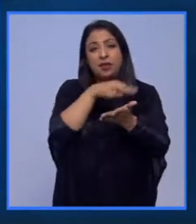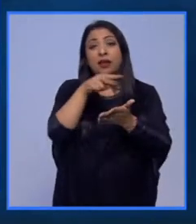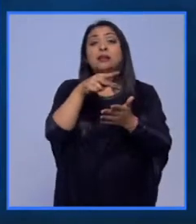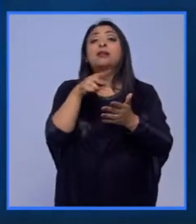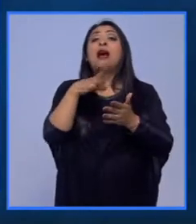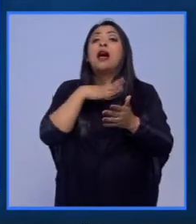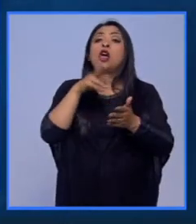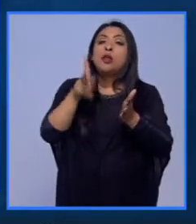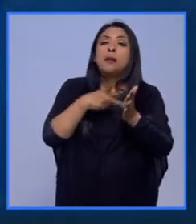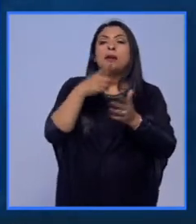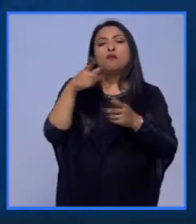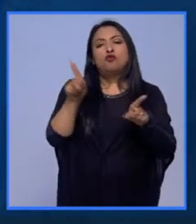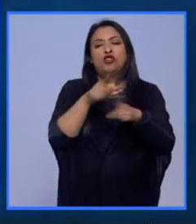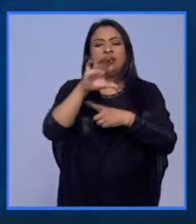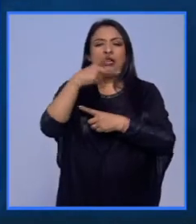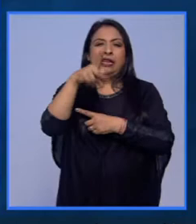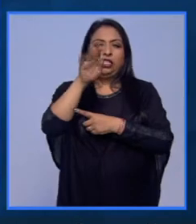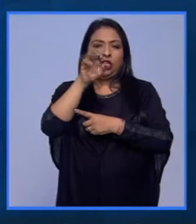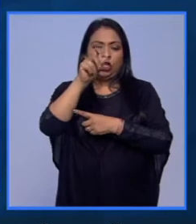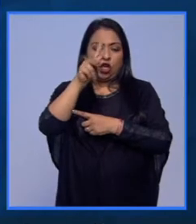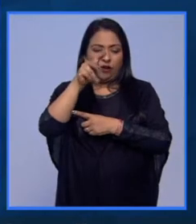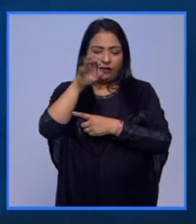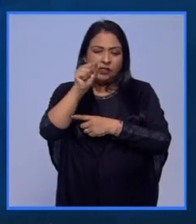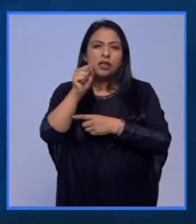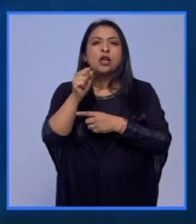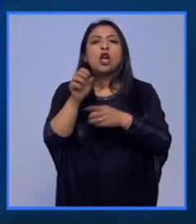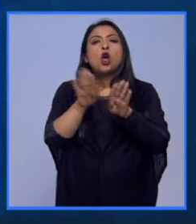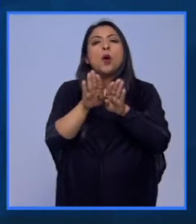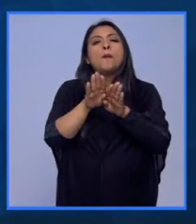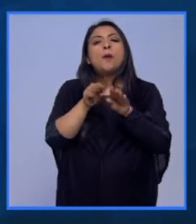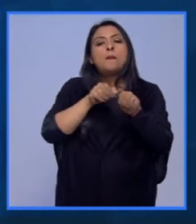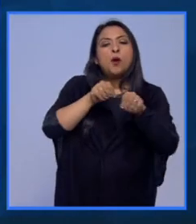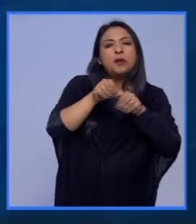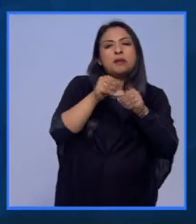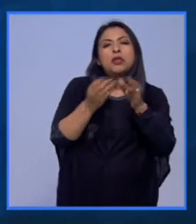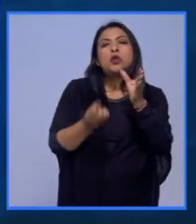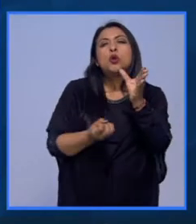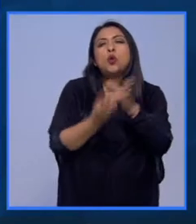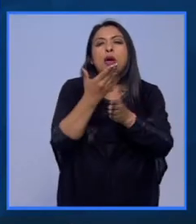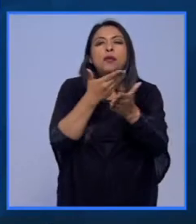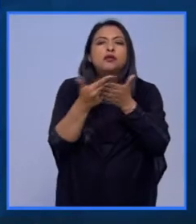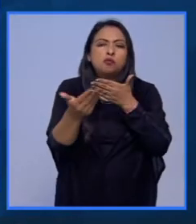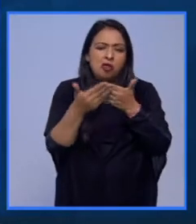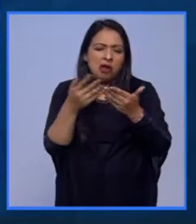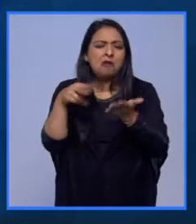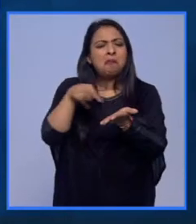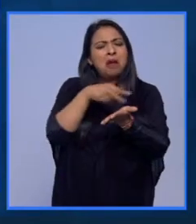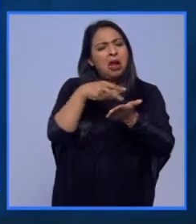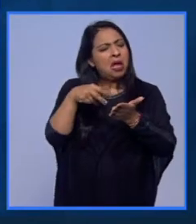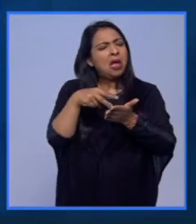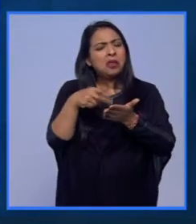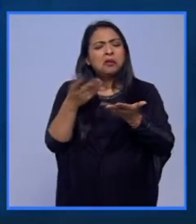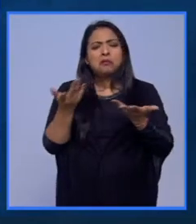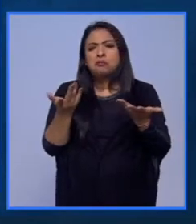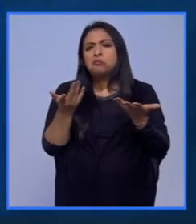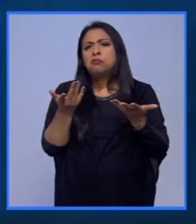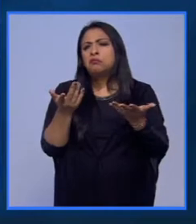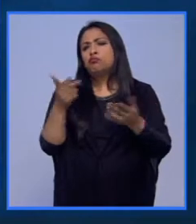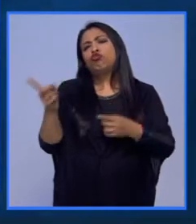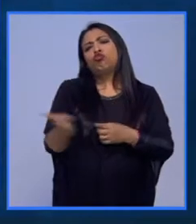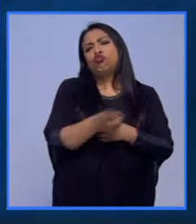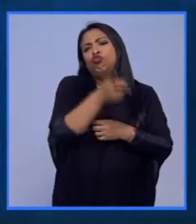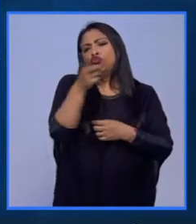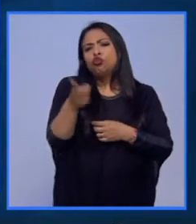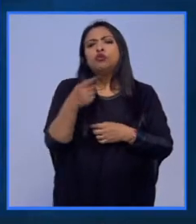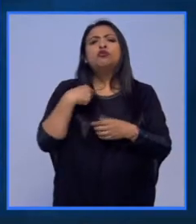Tchaikovsky movimientos coreográficos muchísimo más contemporáneos, que también es una buena aproximación. Es un ballet absolutamente eterno,